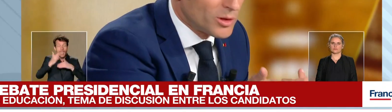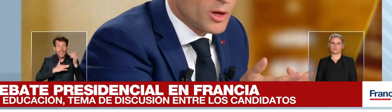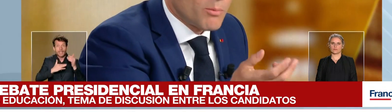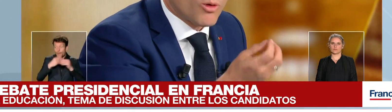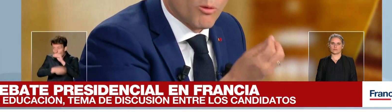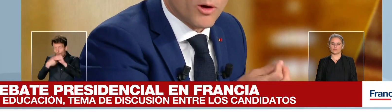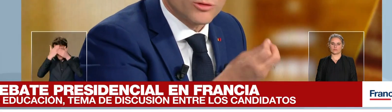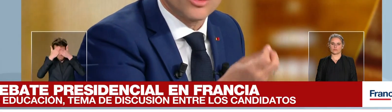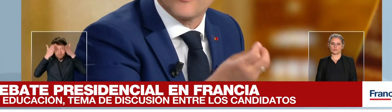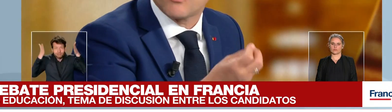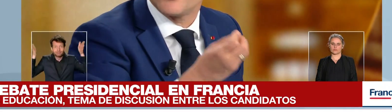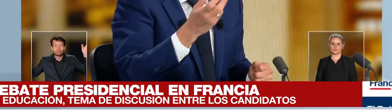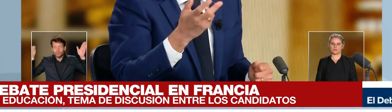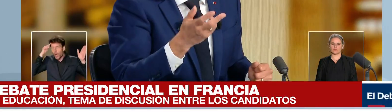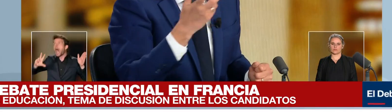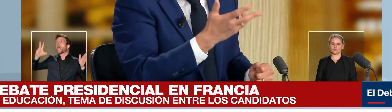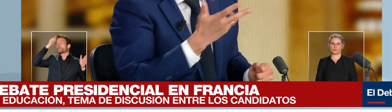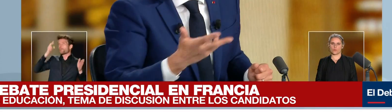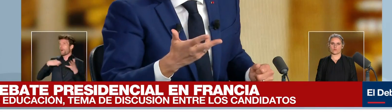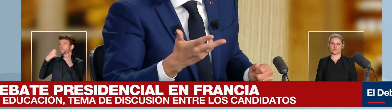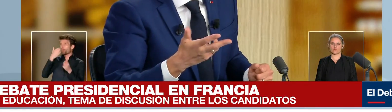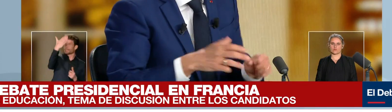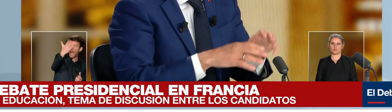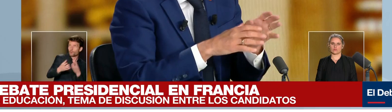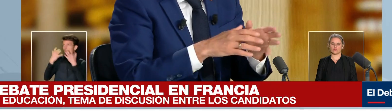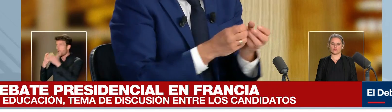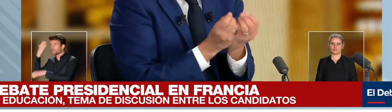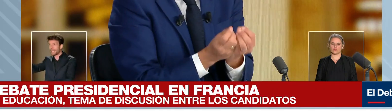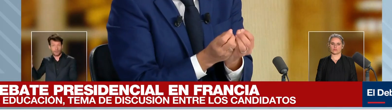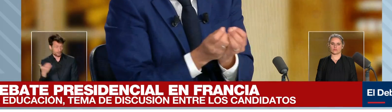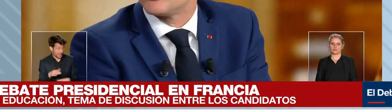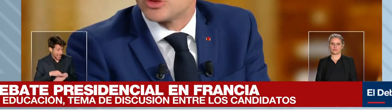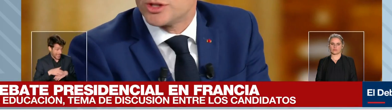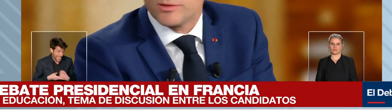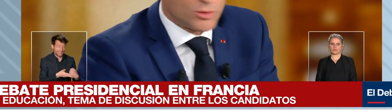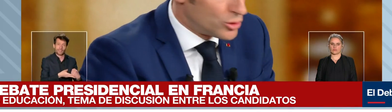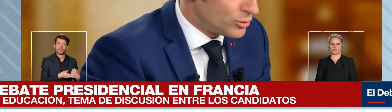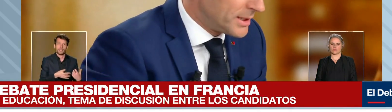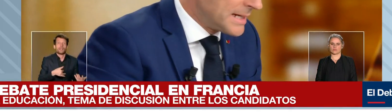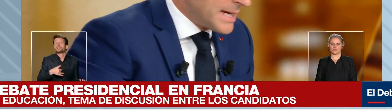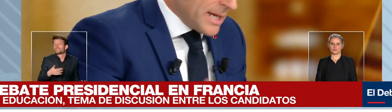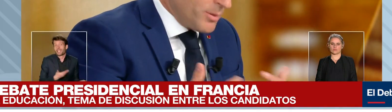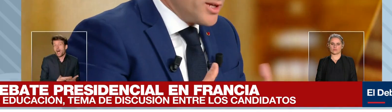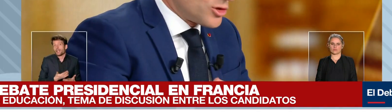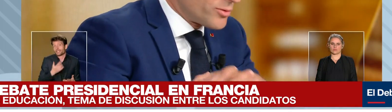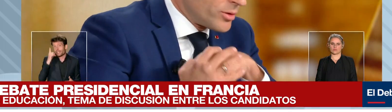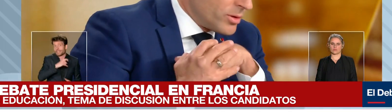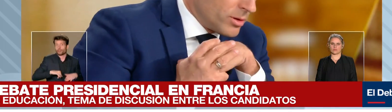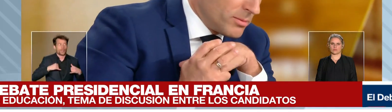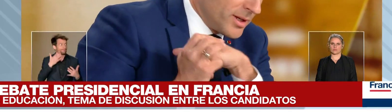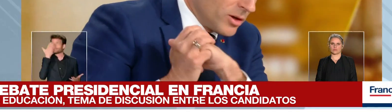puedan estar abiertas al resto del mundo para poder comprender hacia dónde quieren ir, ayudar en la orientación, porque es uno de los dramas que tiene la juventud del día de